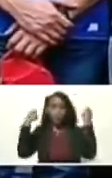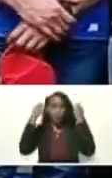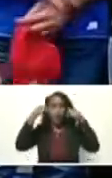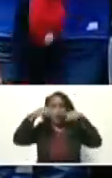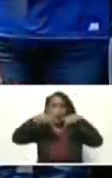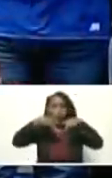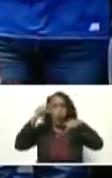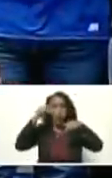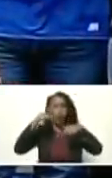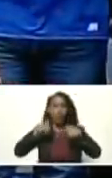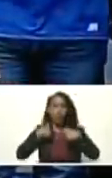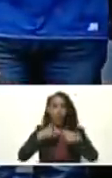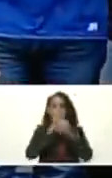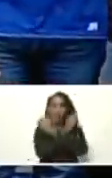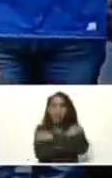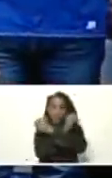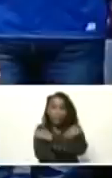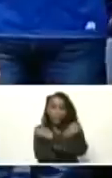hoy. Los felicito,